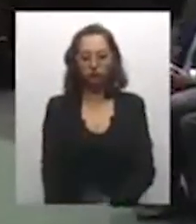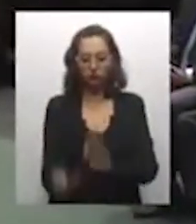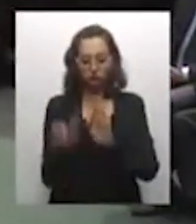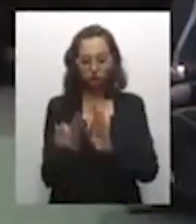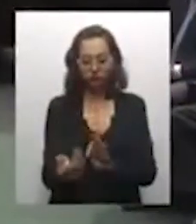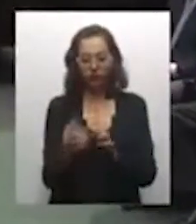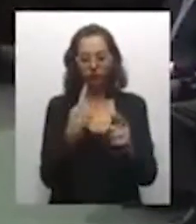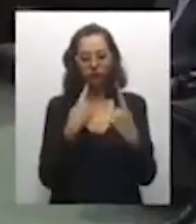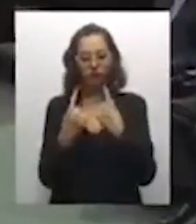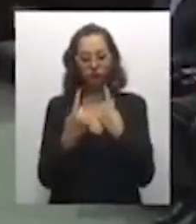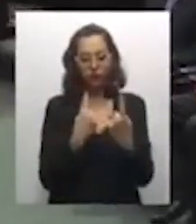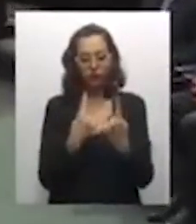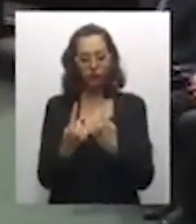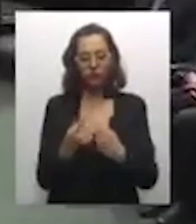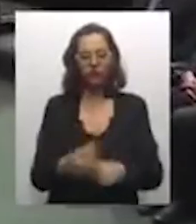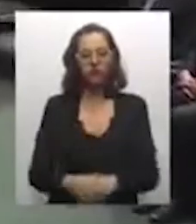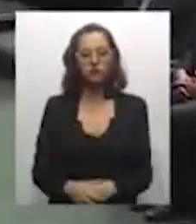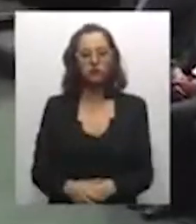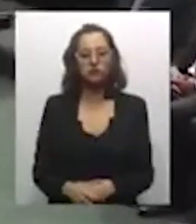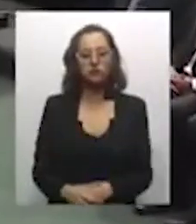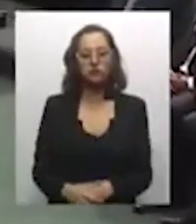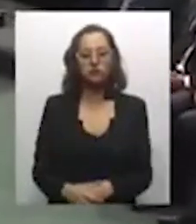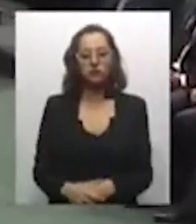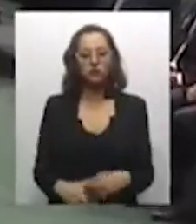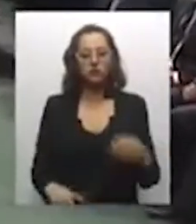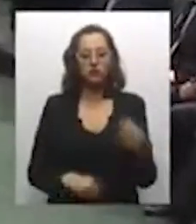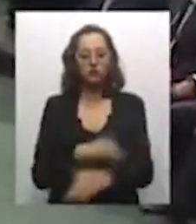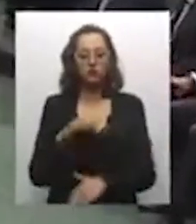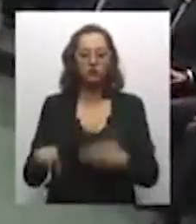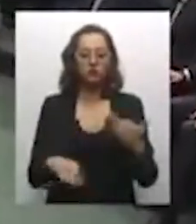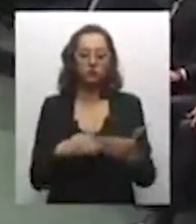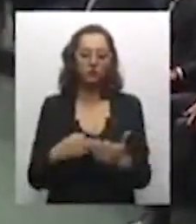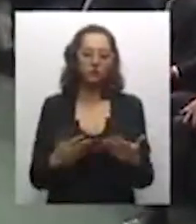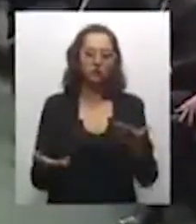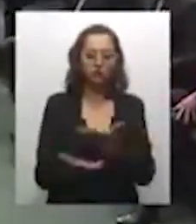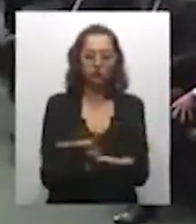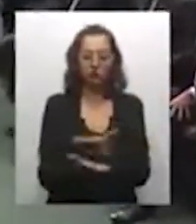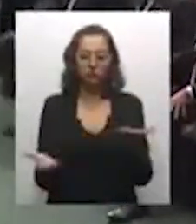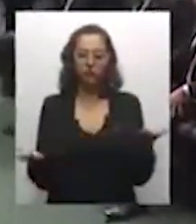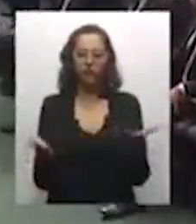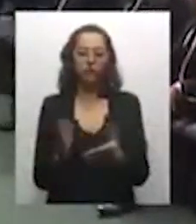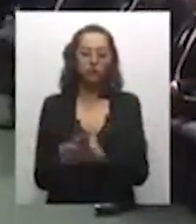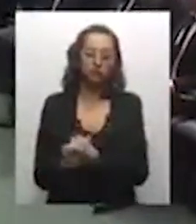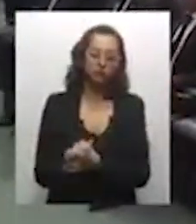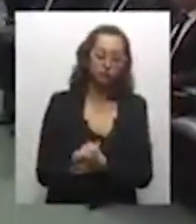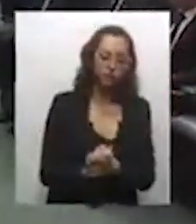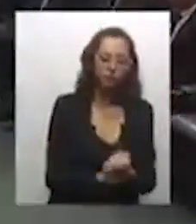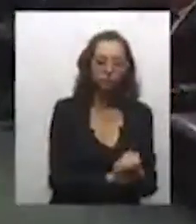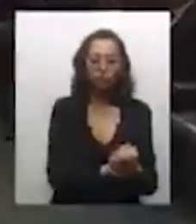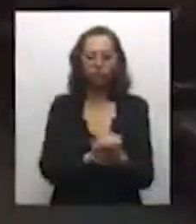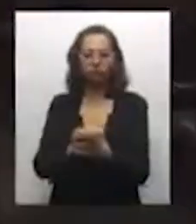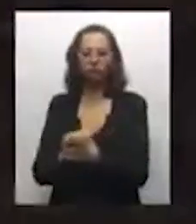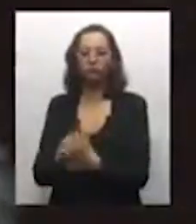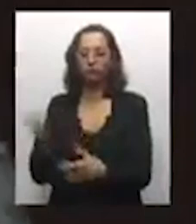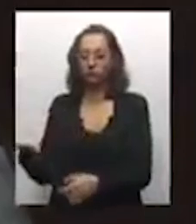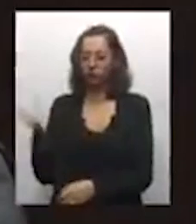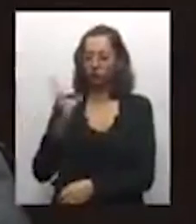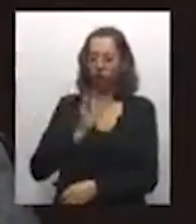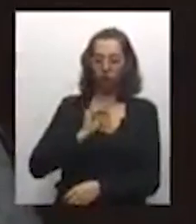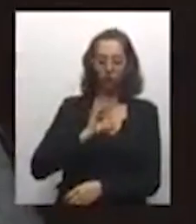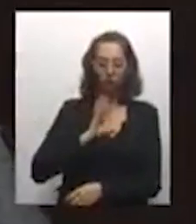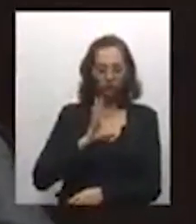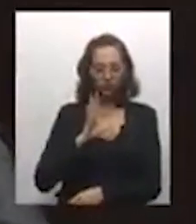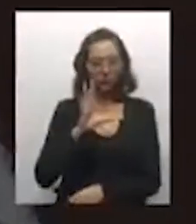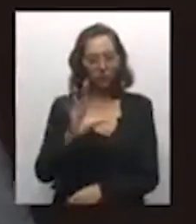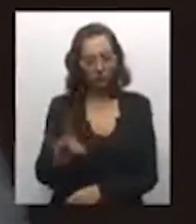enfatizó que su compromiso es combatir la inseguridad y se atraparán a los delincuentes y eso lo logrará con la guardia